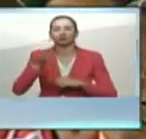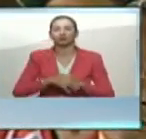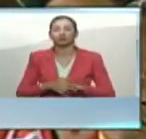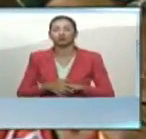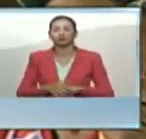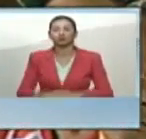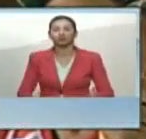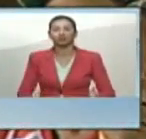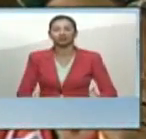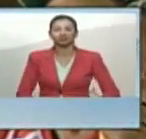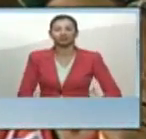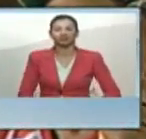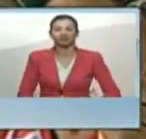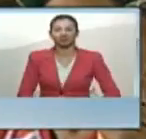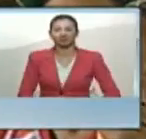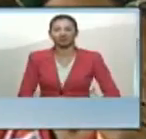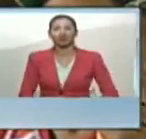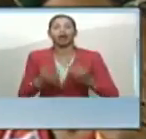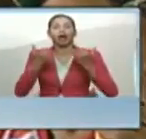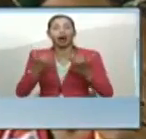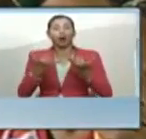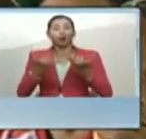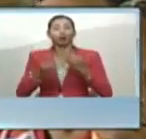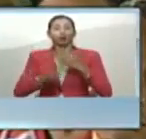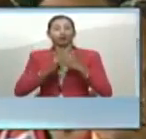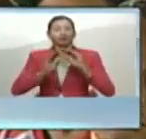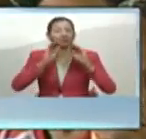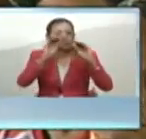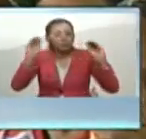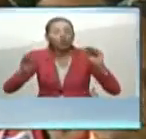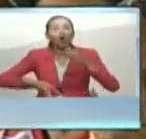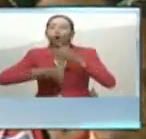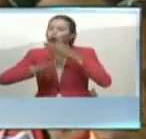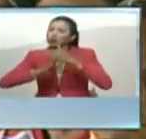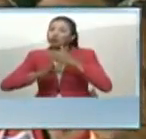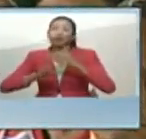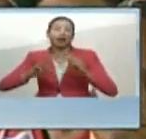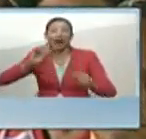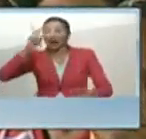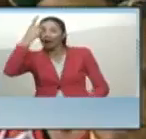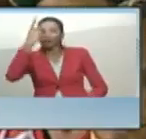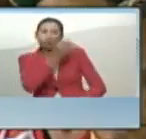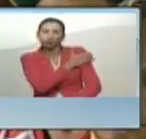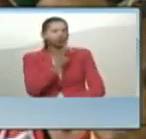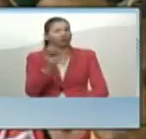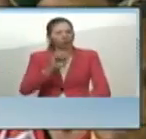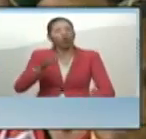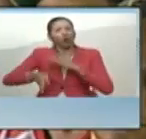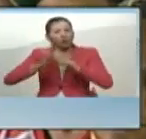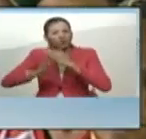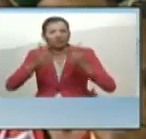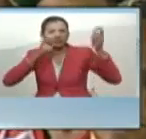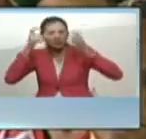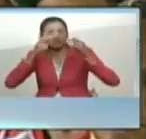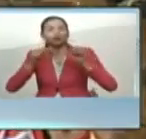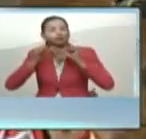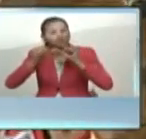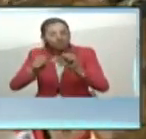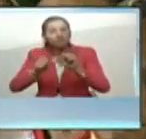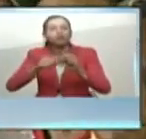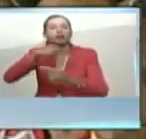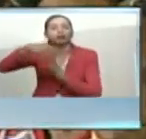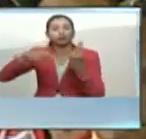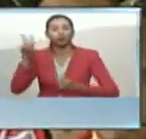chavista y que hoy estamos haciéndole un llamado para seguir haciéndolo chavista y seguir garantizando la revolución bolivariana.